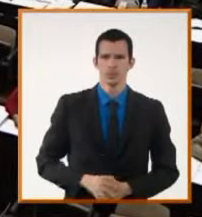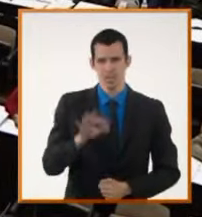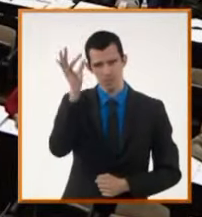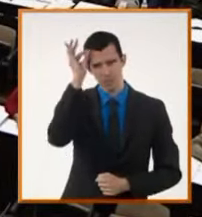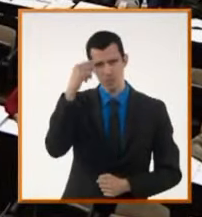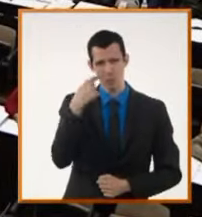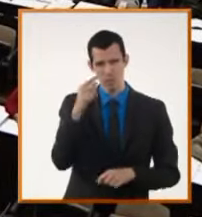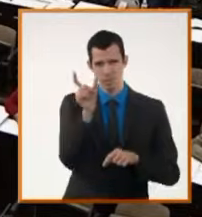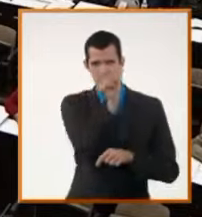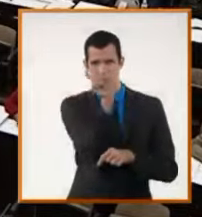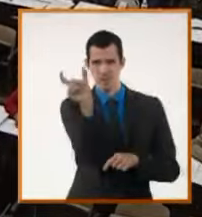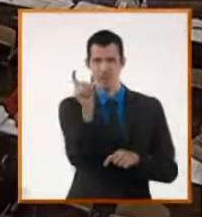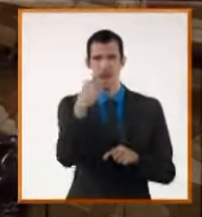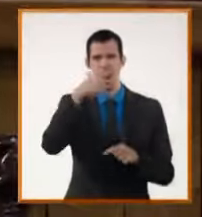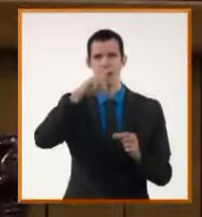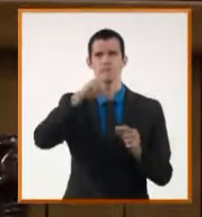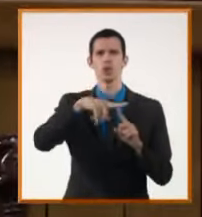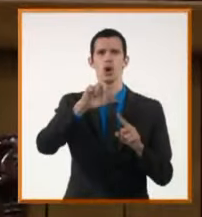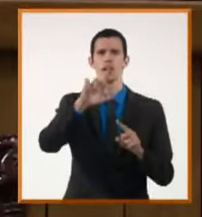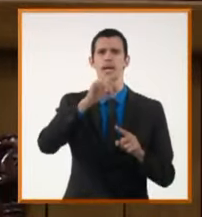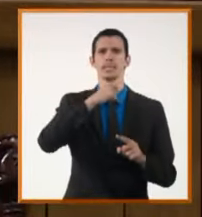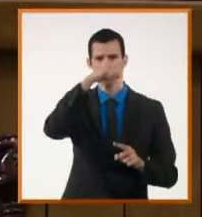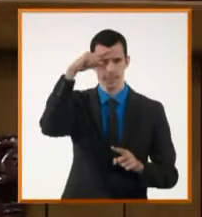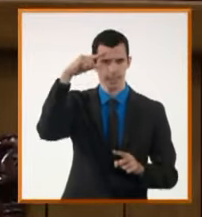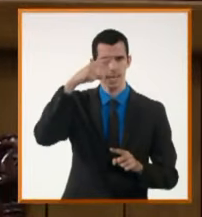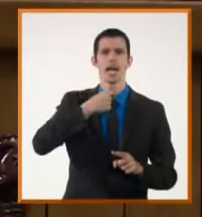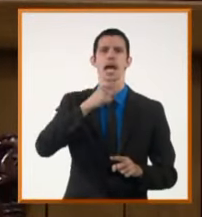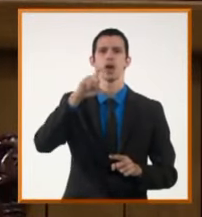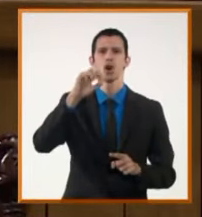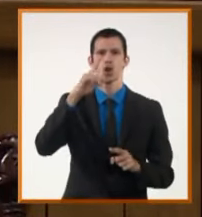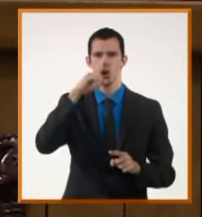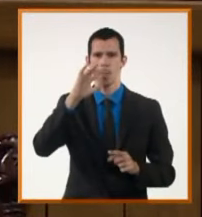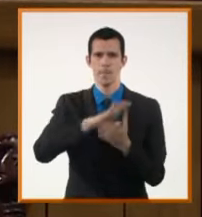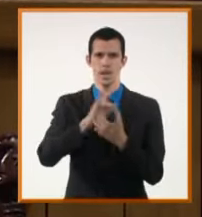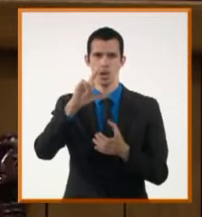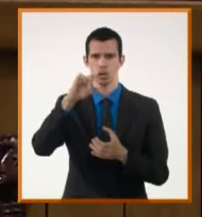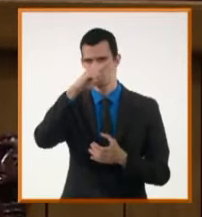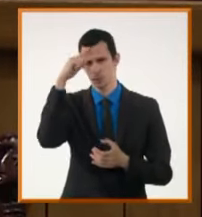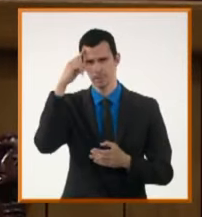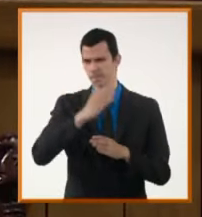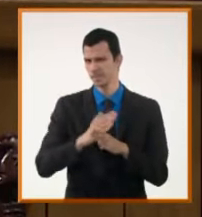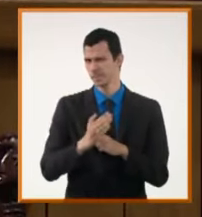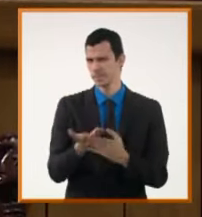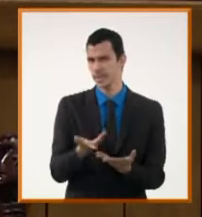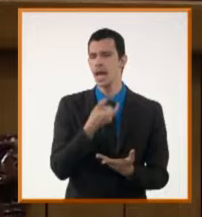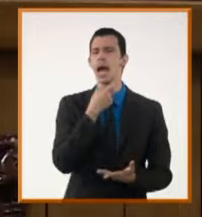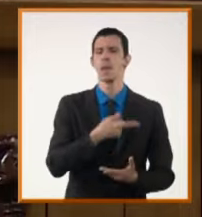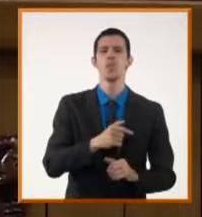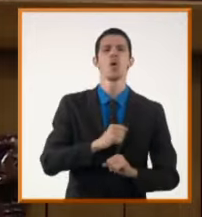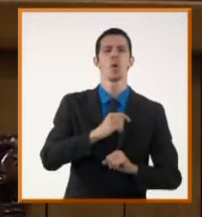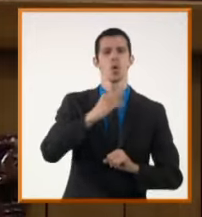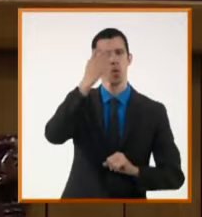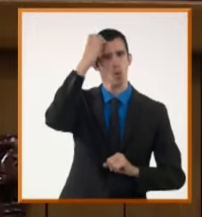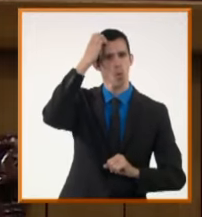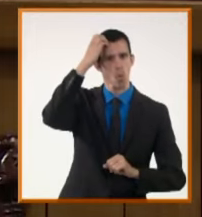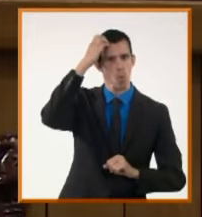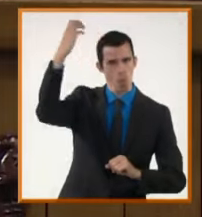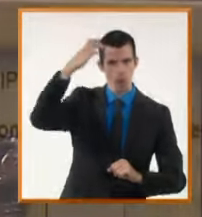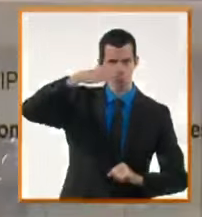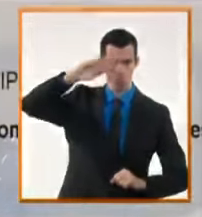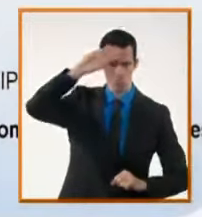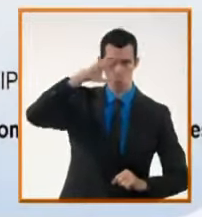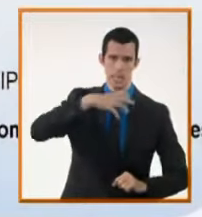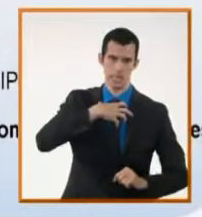tenemos que avanzar, y así lo hemos previsto durante el 2024, en la transformación integral de la